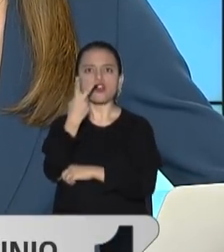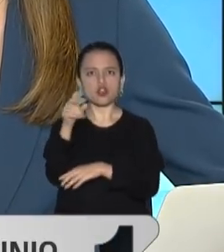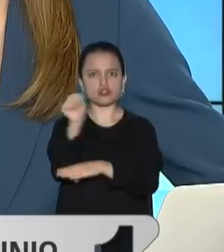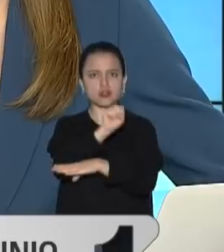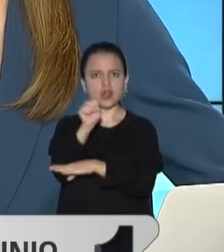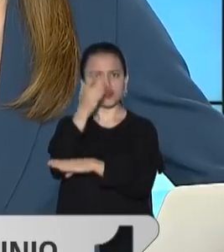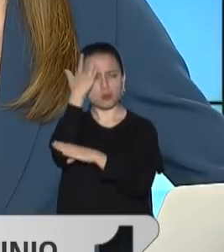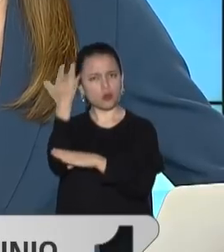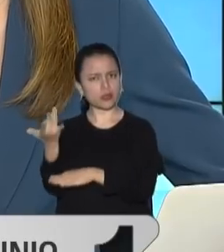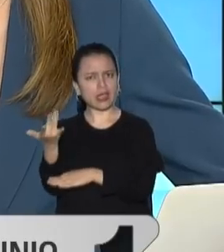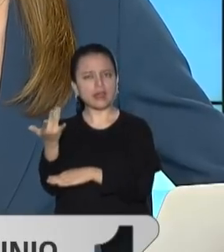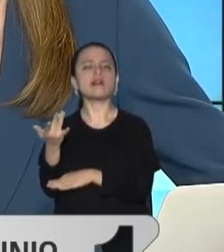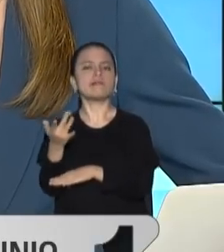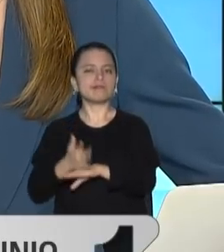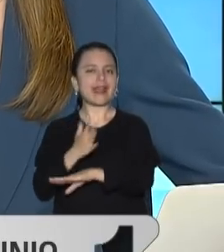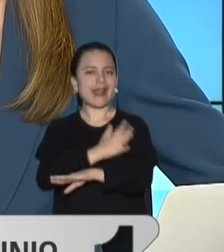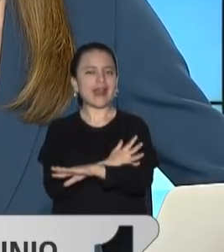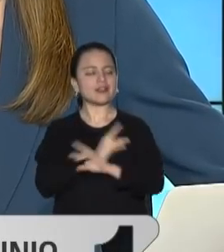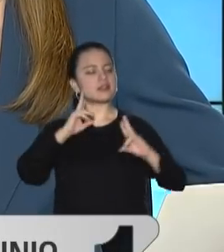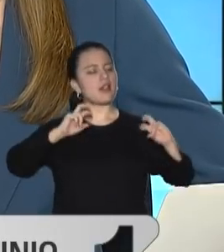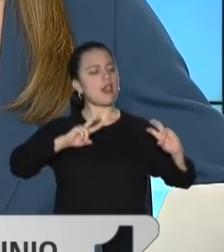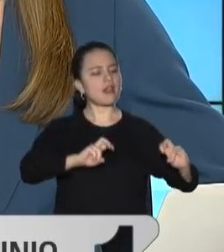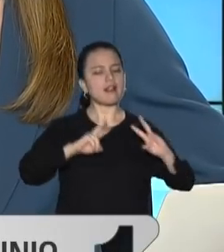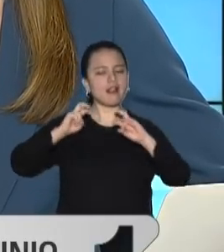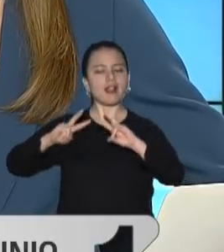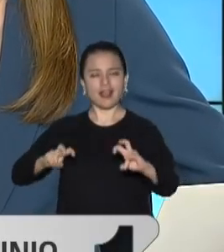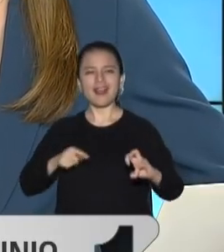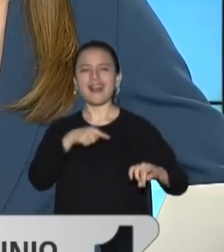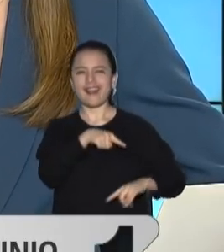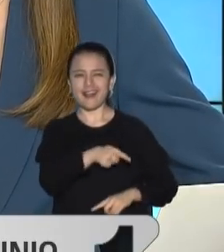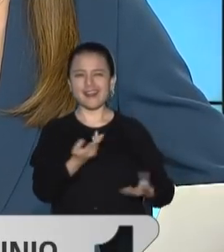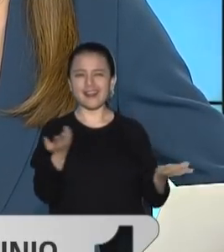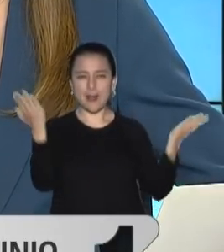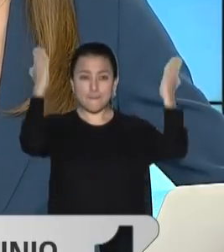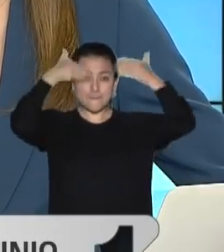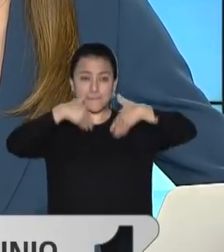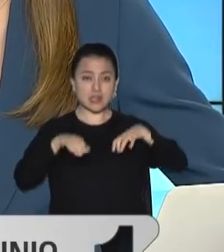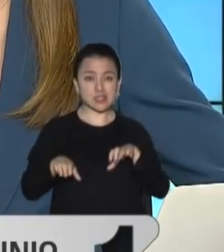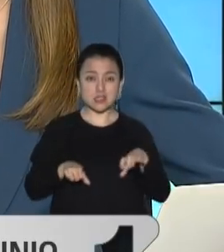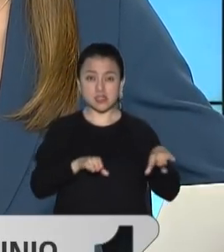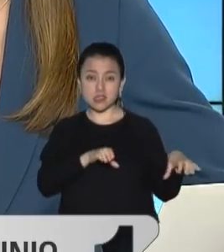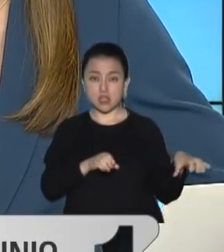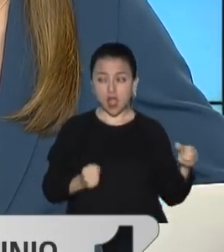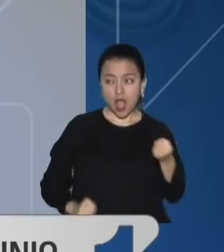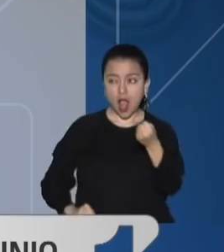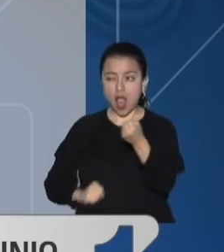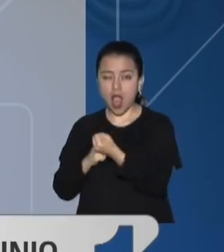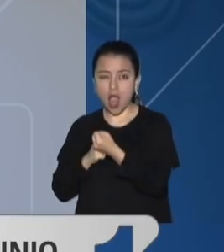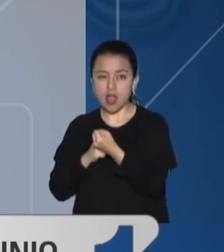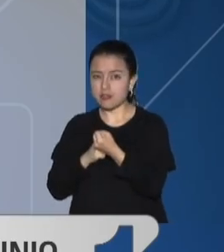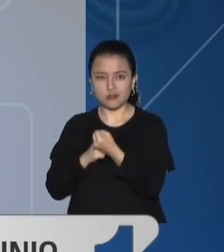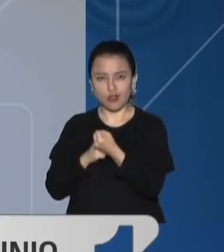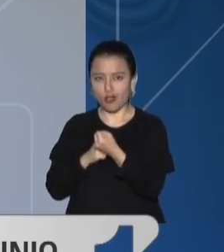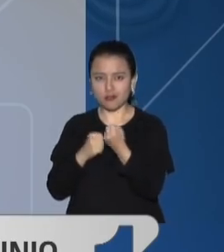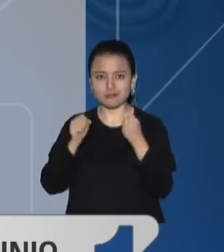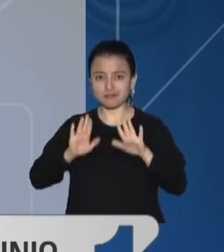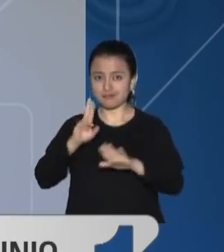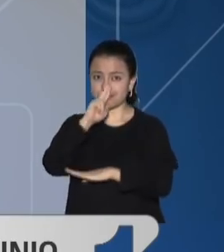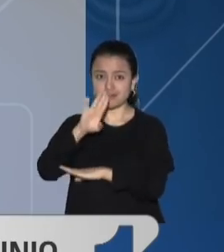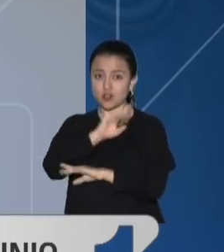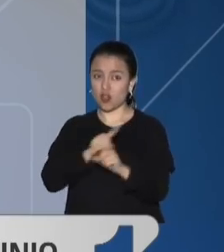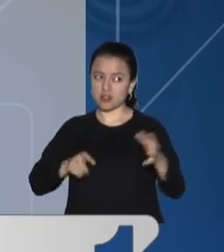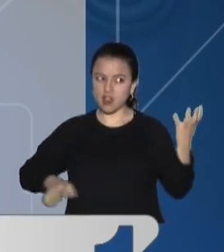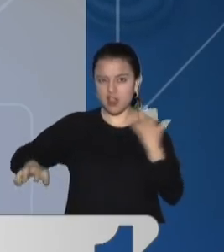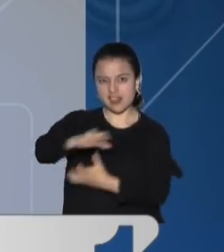de dominio, dado que, según la entidad, fueron utilizados para actividades delictivas durante el paro nacional. La Fiscalía inició